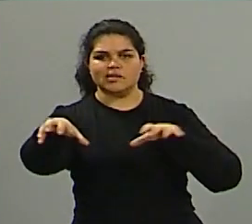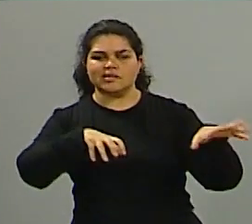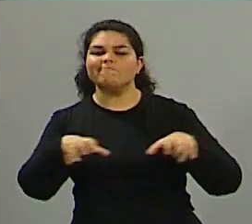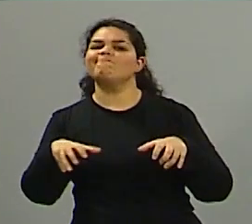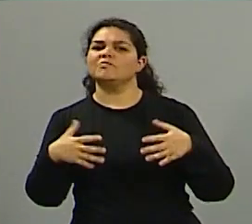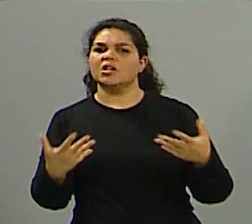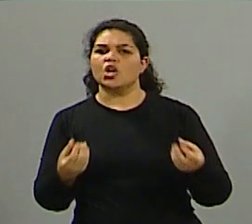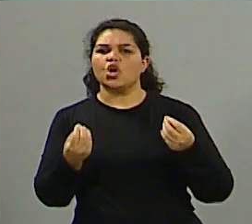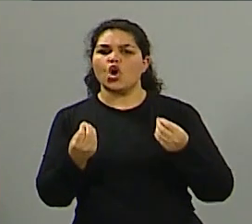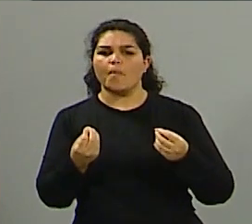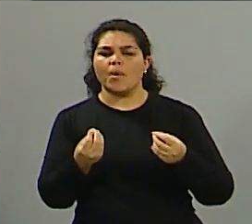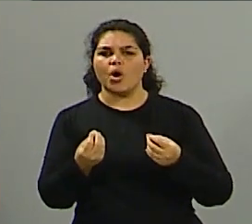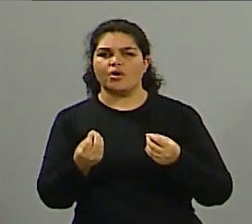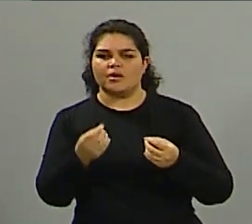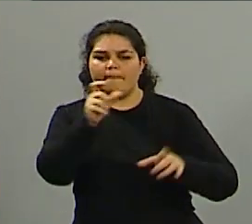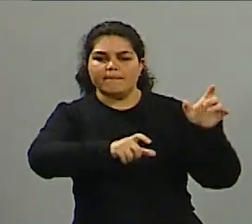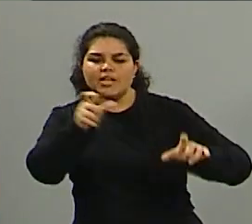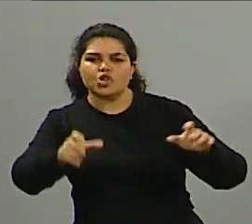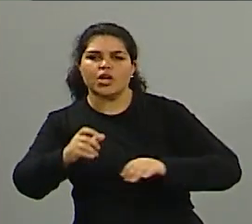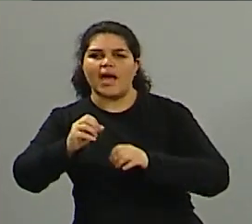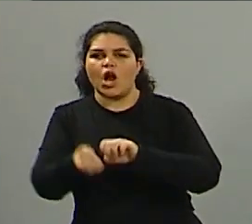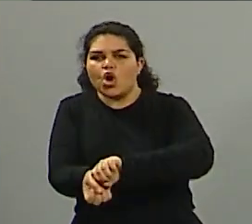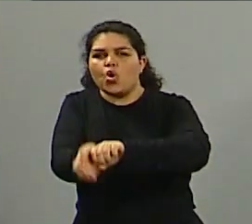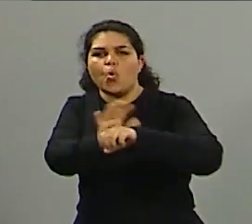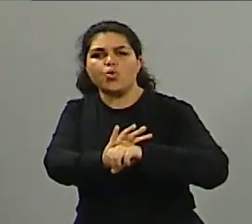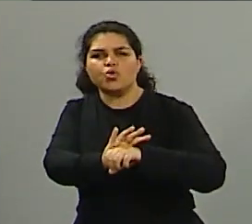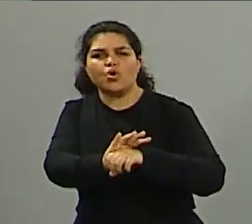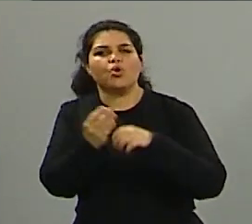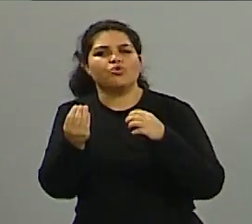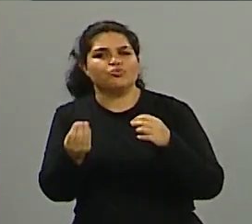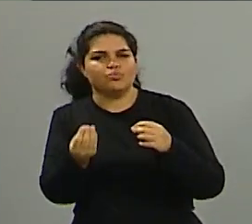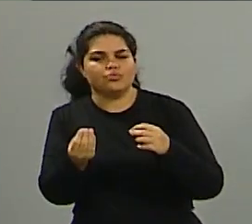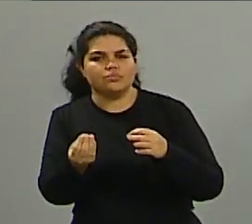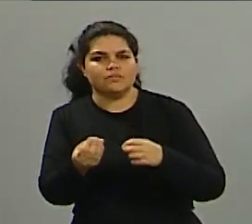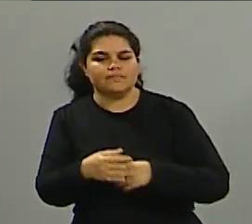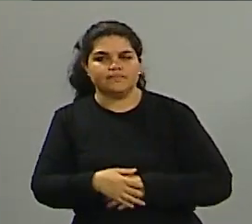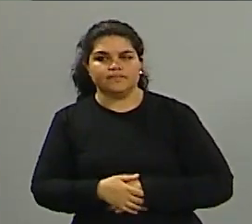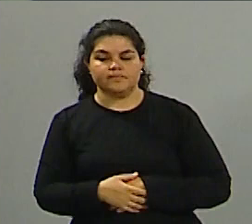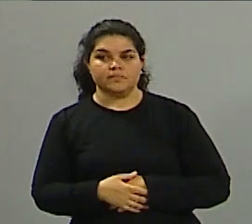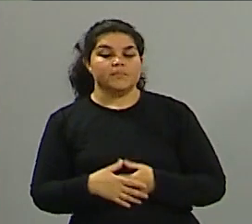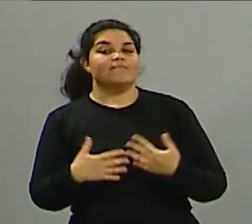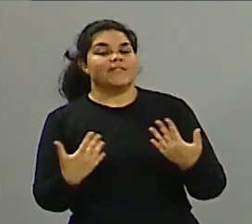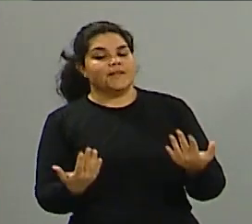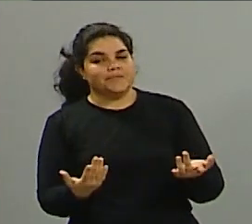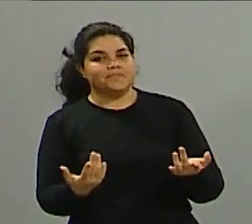actitud de él? Bueno, en realidad, inicialmente hay algunas